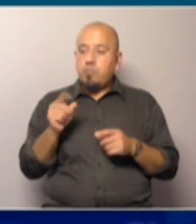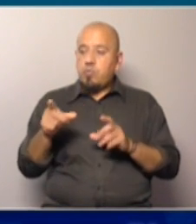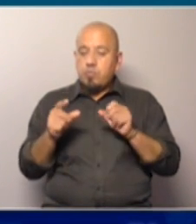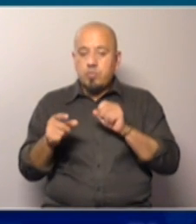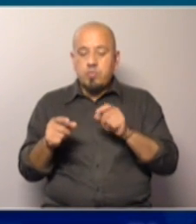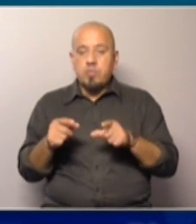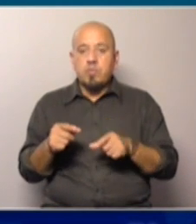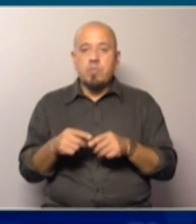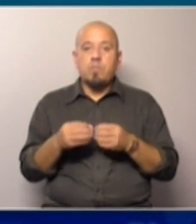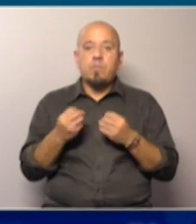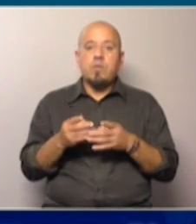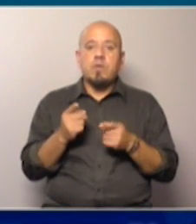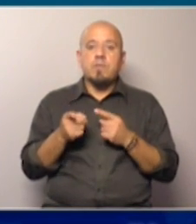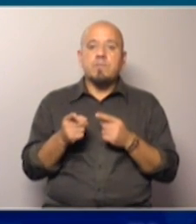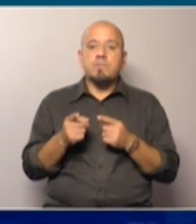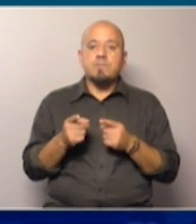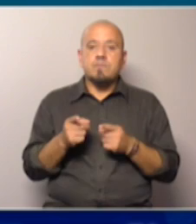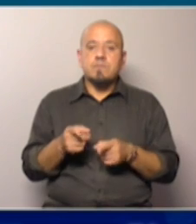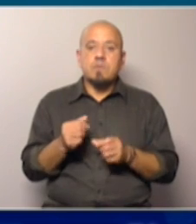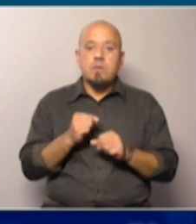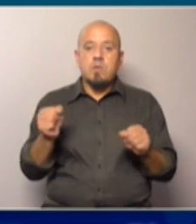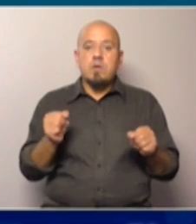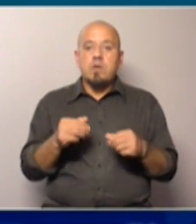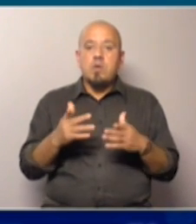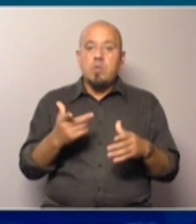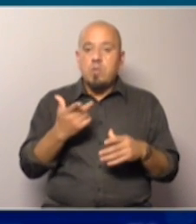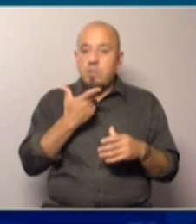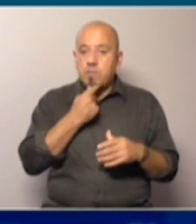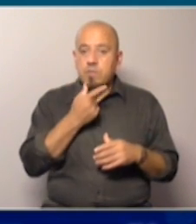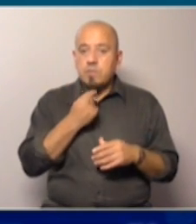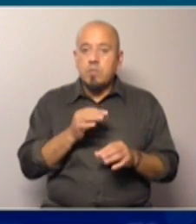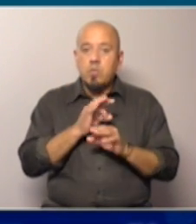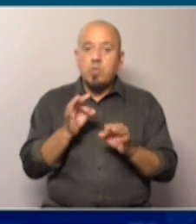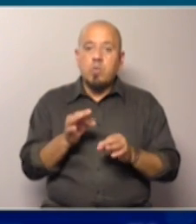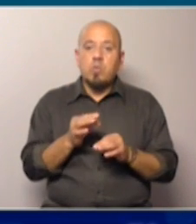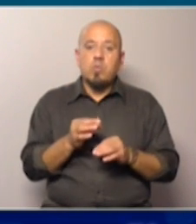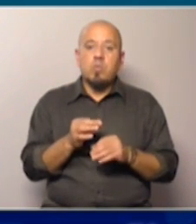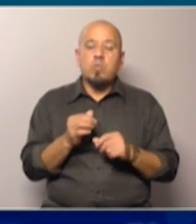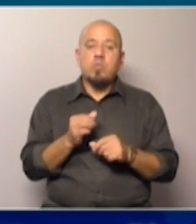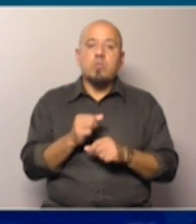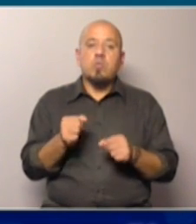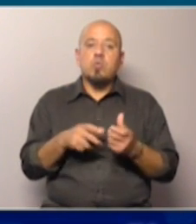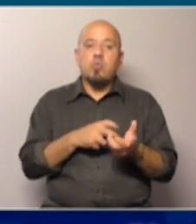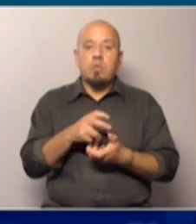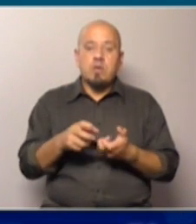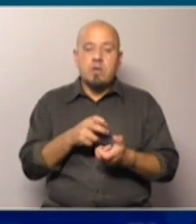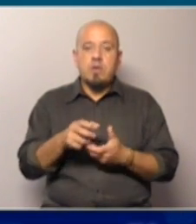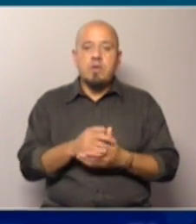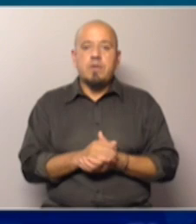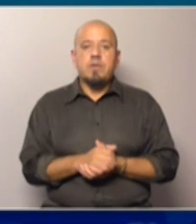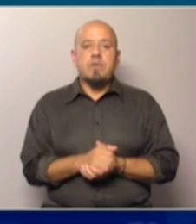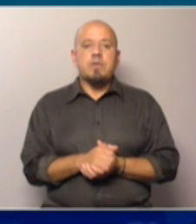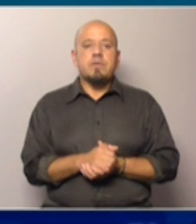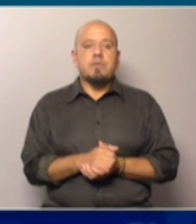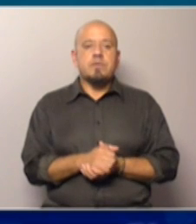ver, porque ese sí que puede ser o muy facilitador o puede ser un texto que acarree complicaciones desde la óptica de derechos